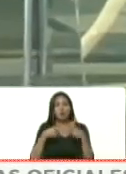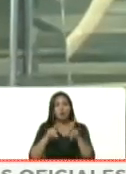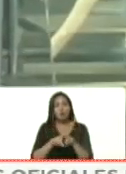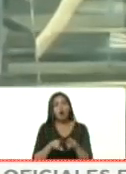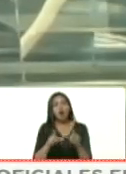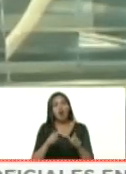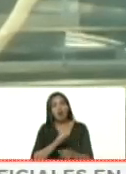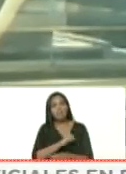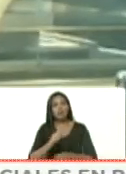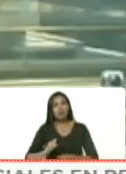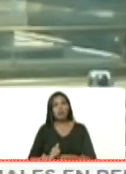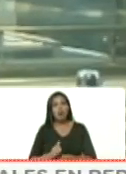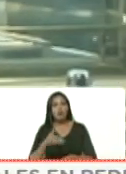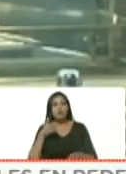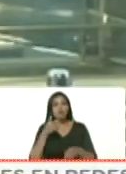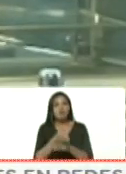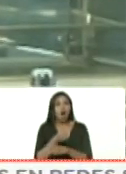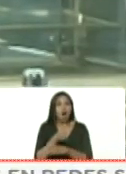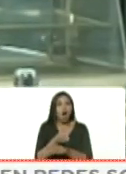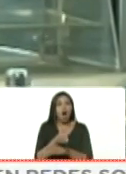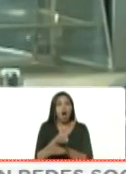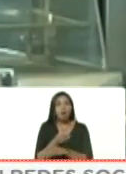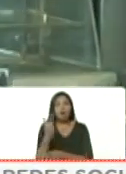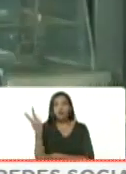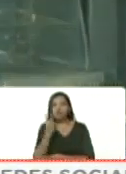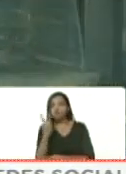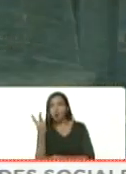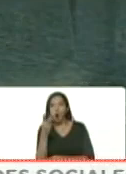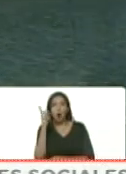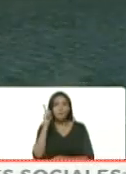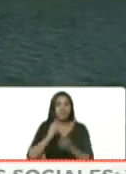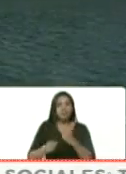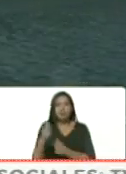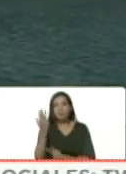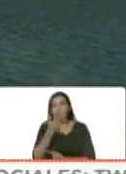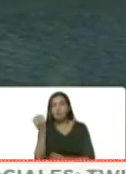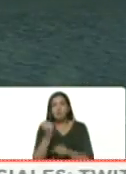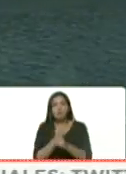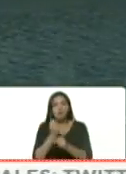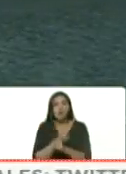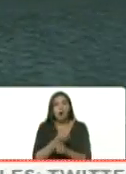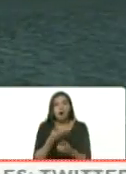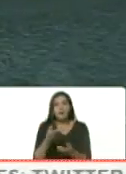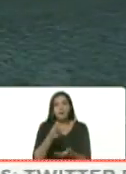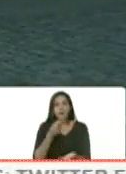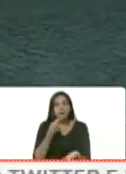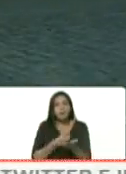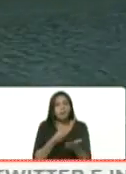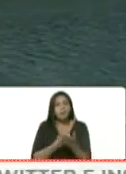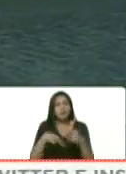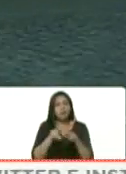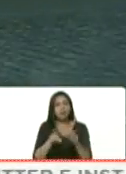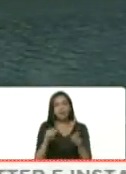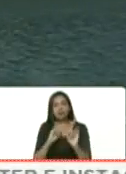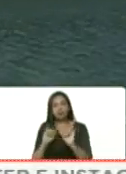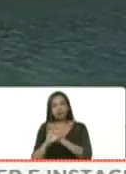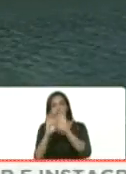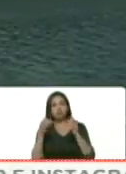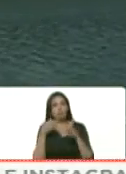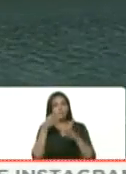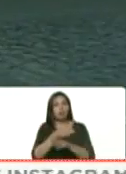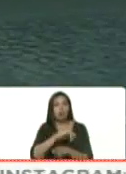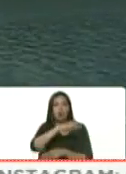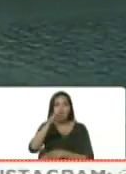sector privado. Vamos 50-50 en trabajo y en ganancia. Y lanzamos entonces a la mar